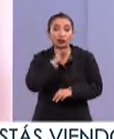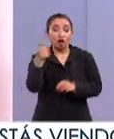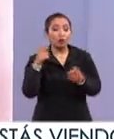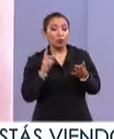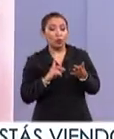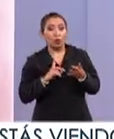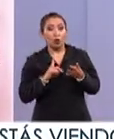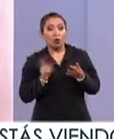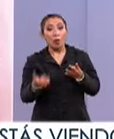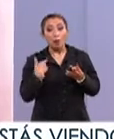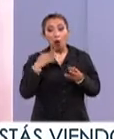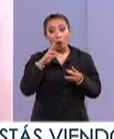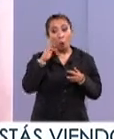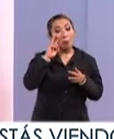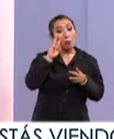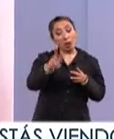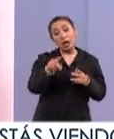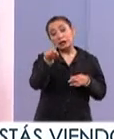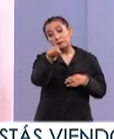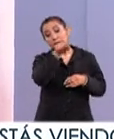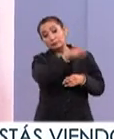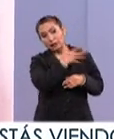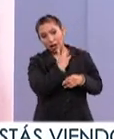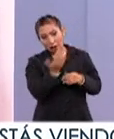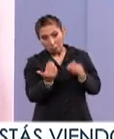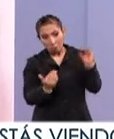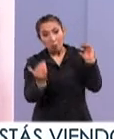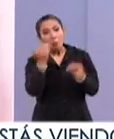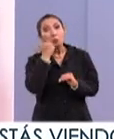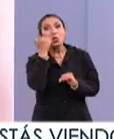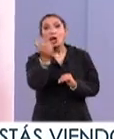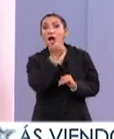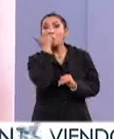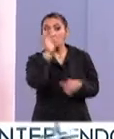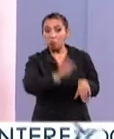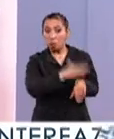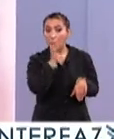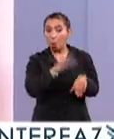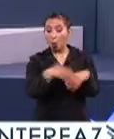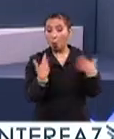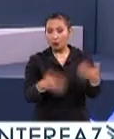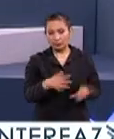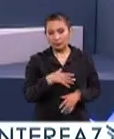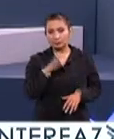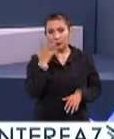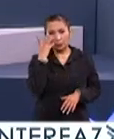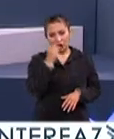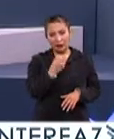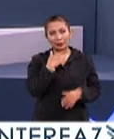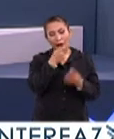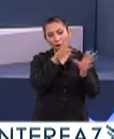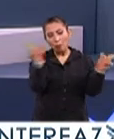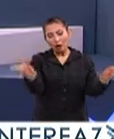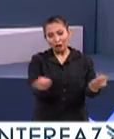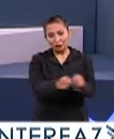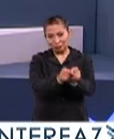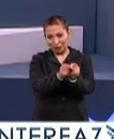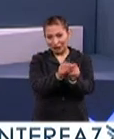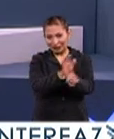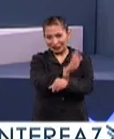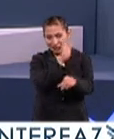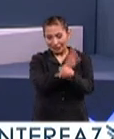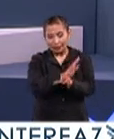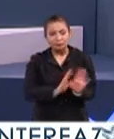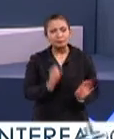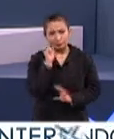maestro, que es también reconocer cuando tienen logros destacados, ¿cierto? Claro que sí. Ana Cristina, qué bonita forma de hacer un resumen.